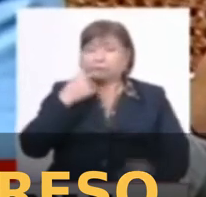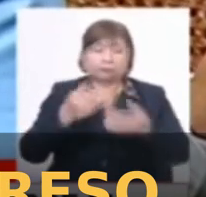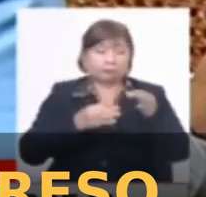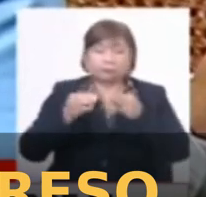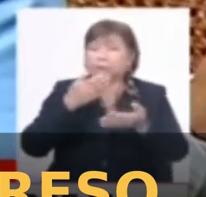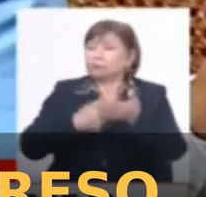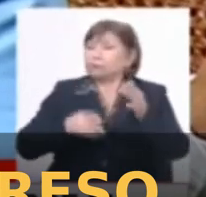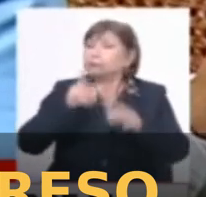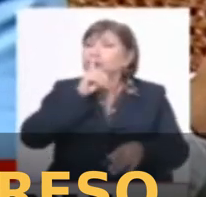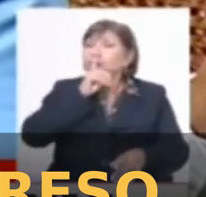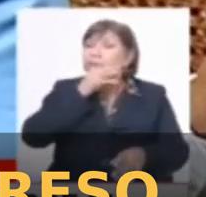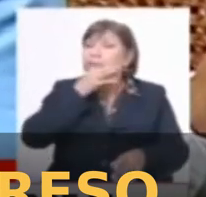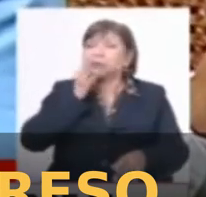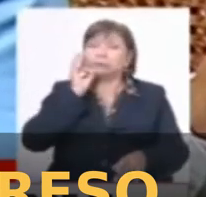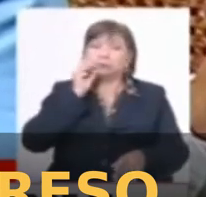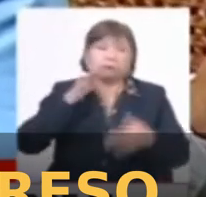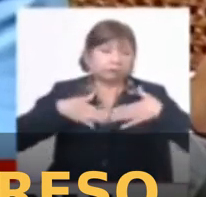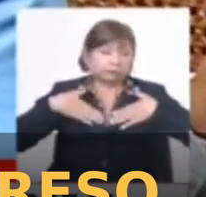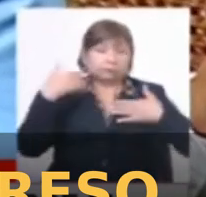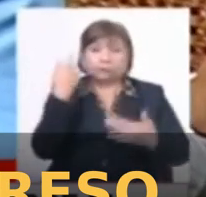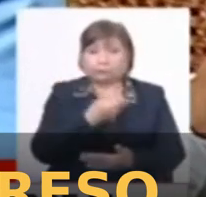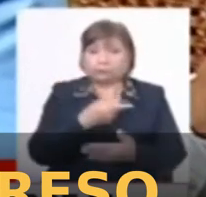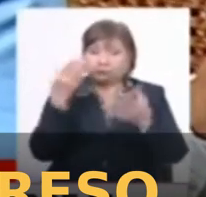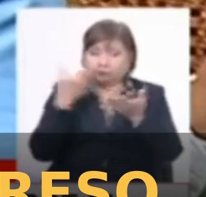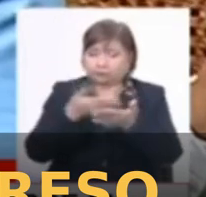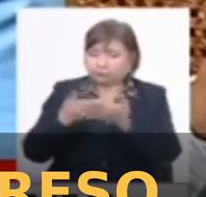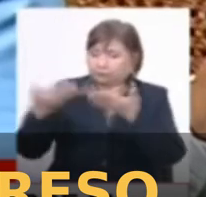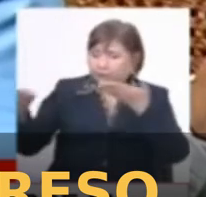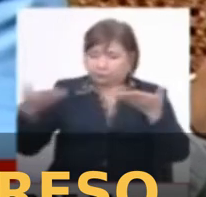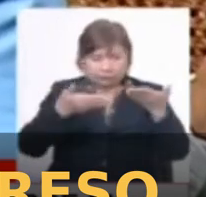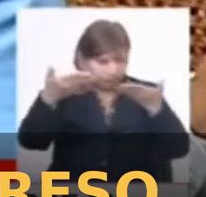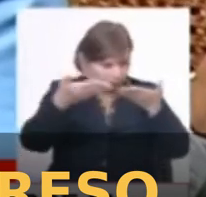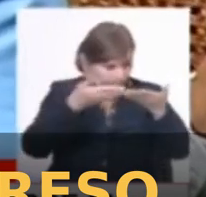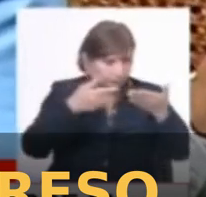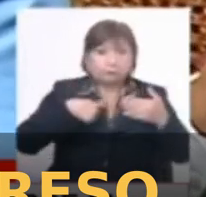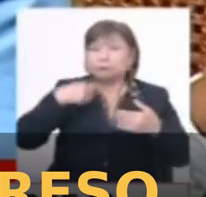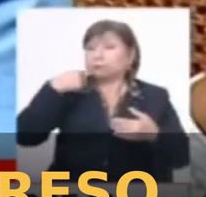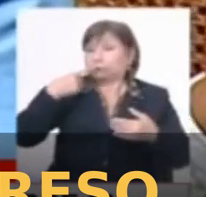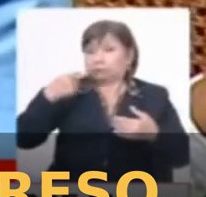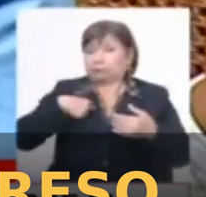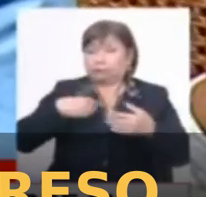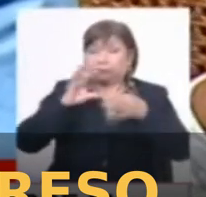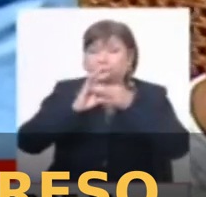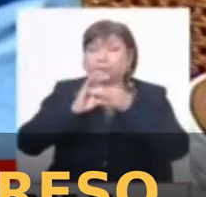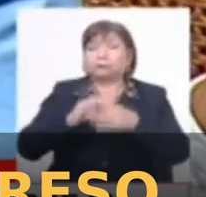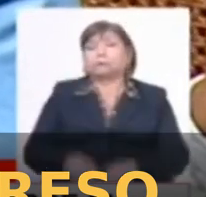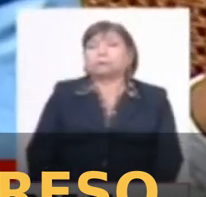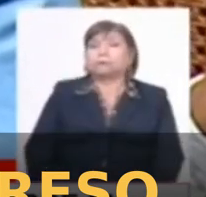activos, que guarde reserva para que ella pueda corroborar todos los dichos que eran parte de mi colaboración,